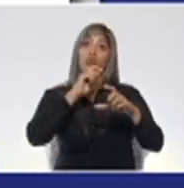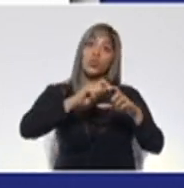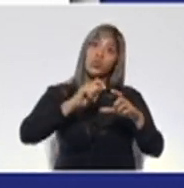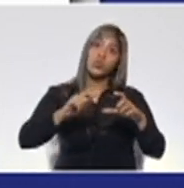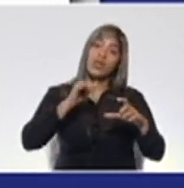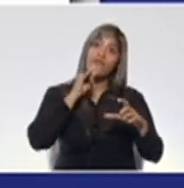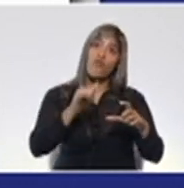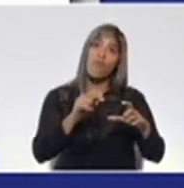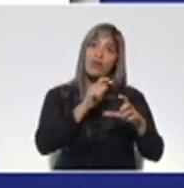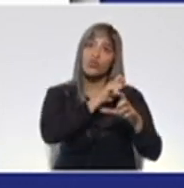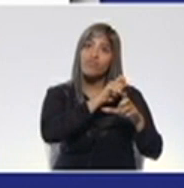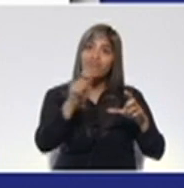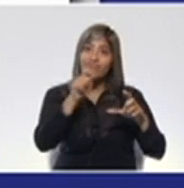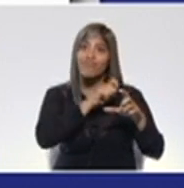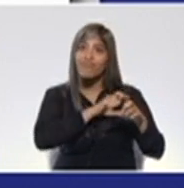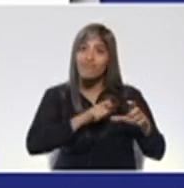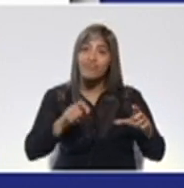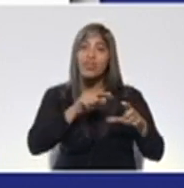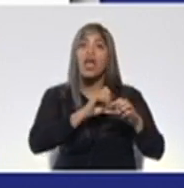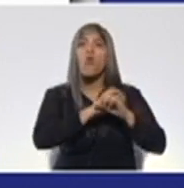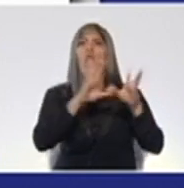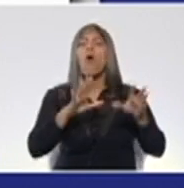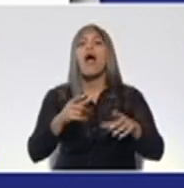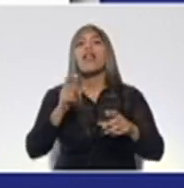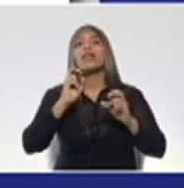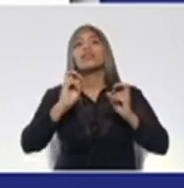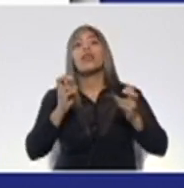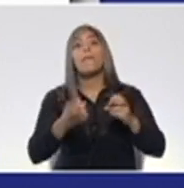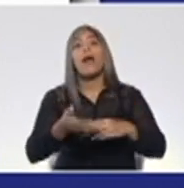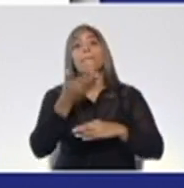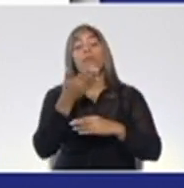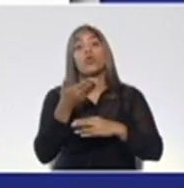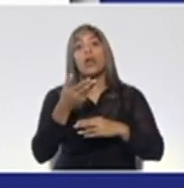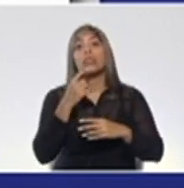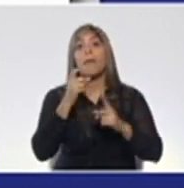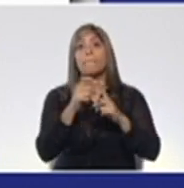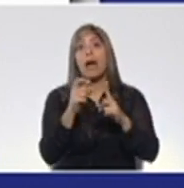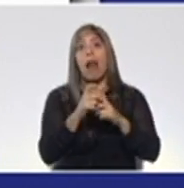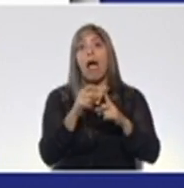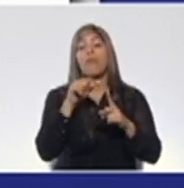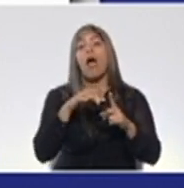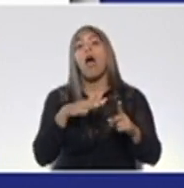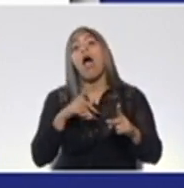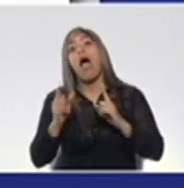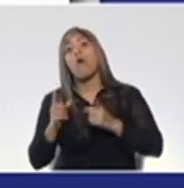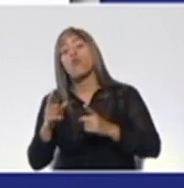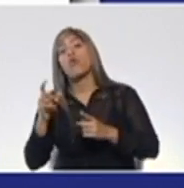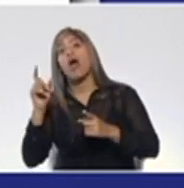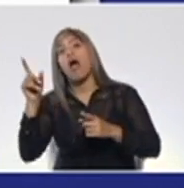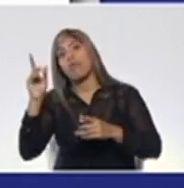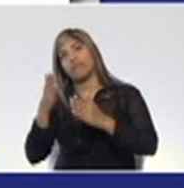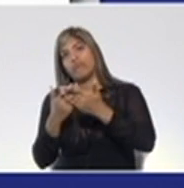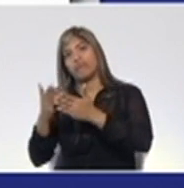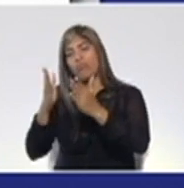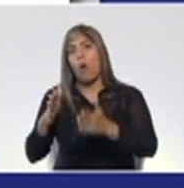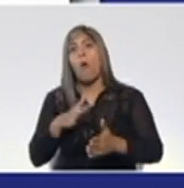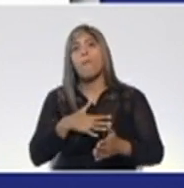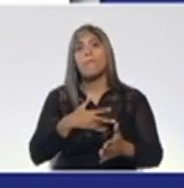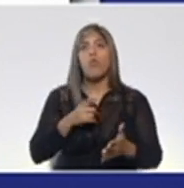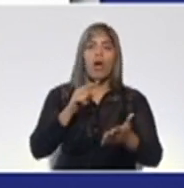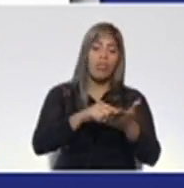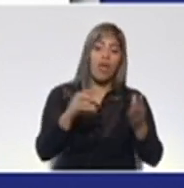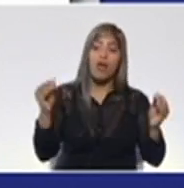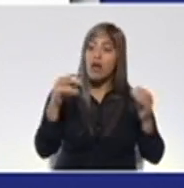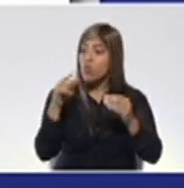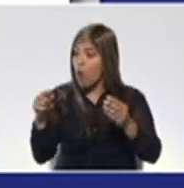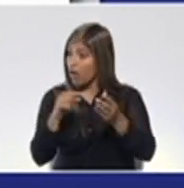información subrayando o exaltando esos elementos puntuales para el momento de estudiarlos, tenerlos allí y poder cotejarlo